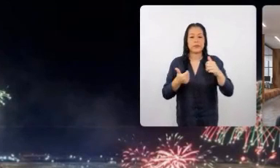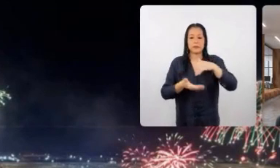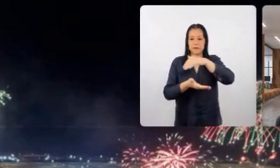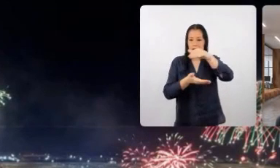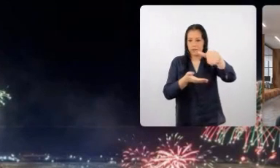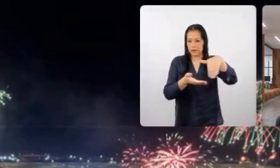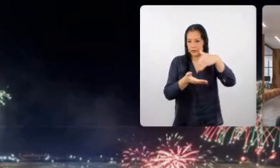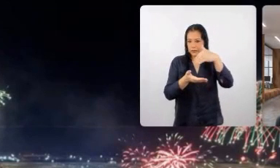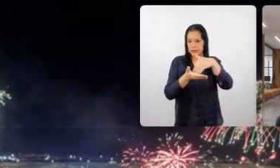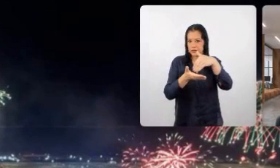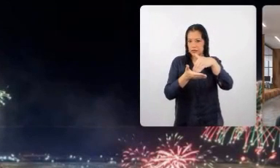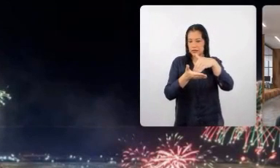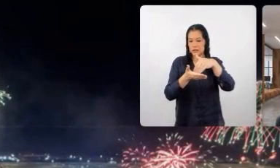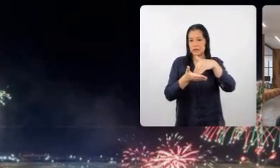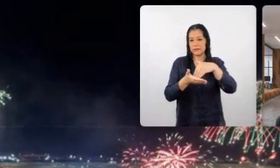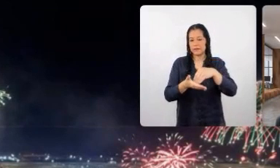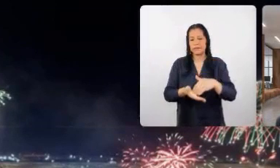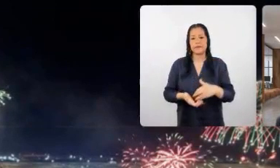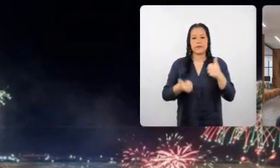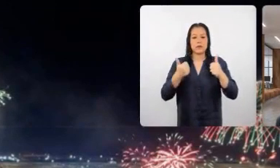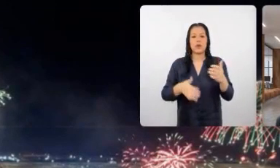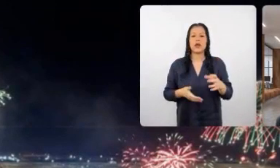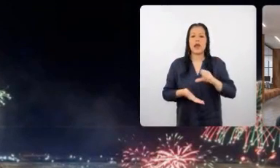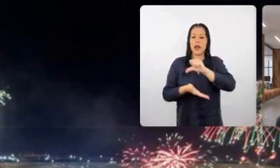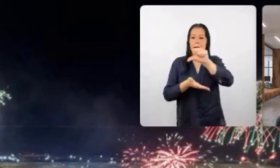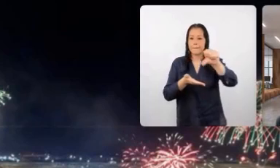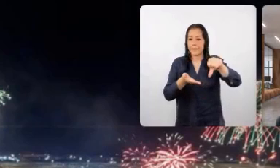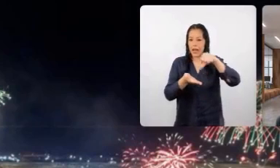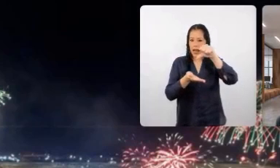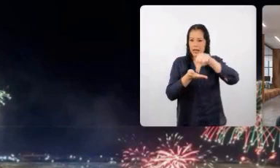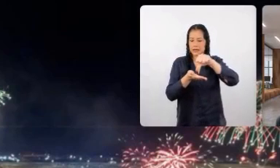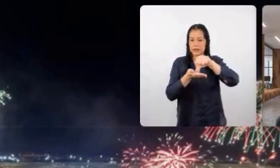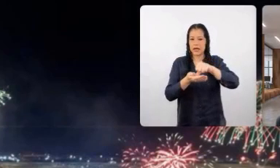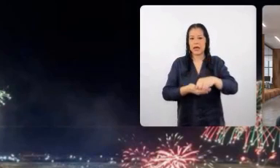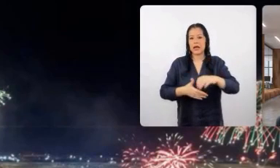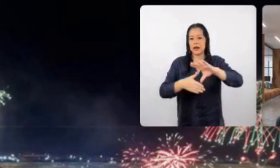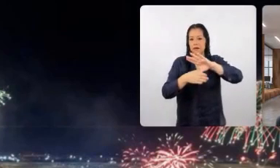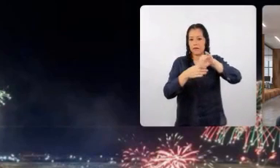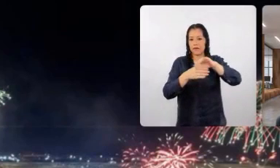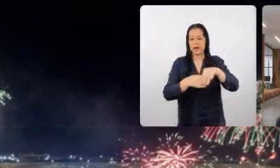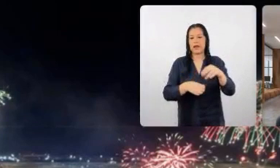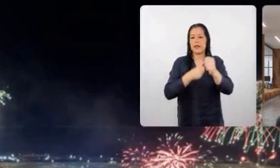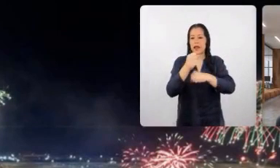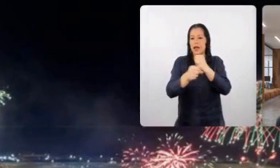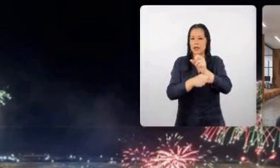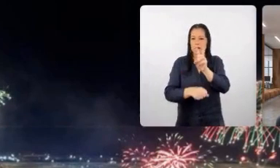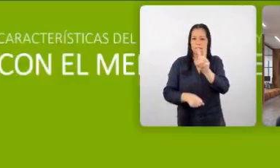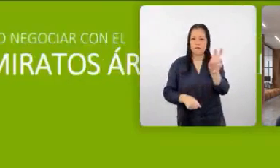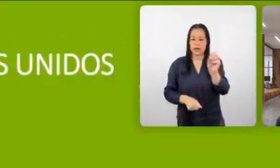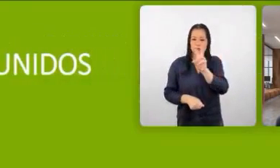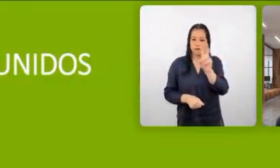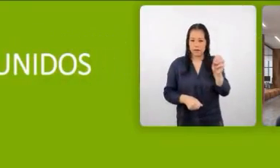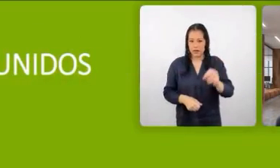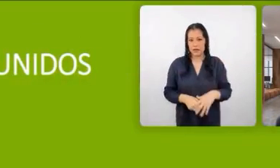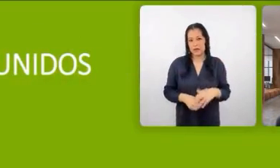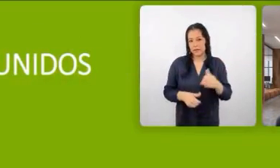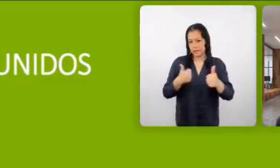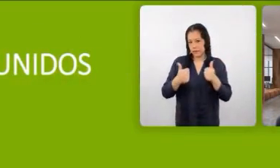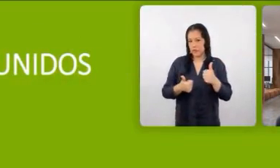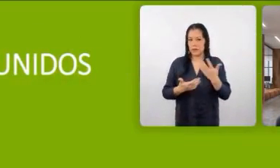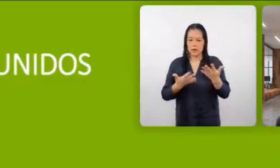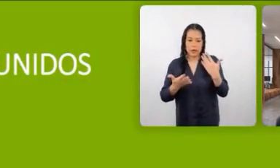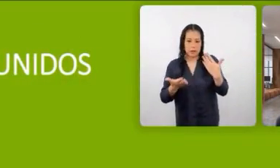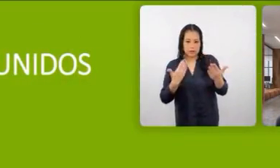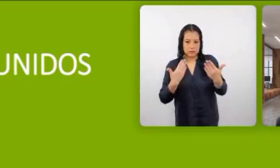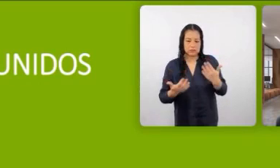centro de lo que es la plaza en la Expo 2020, de lo cual también en algún momento